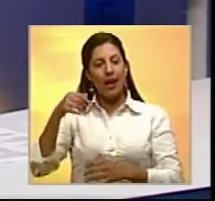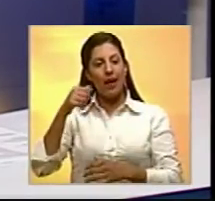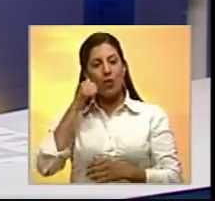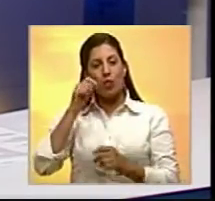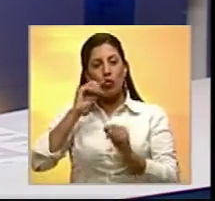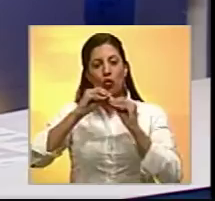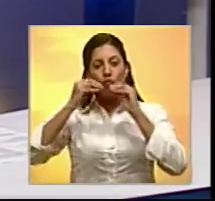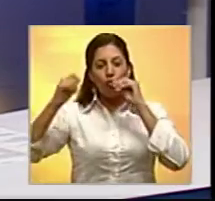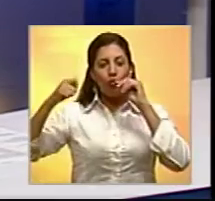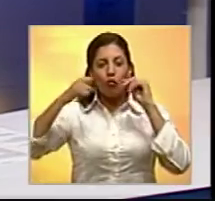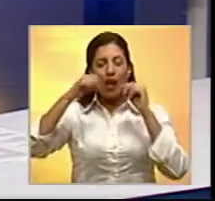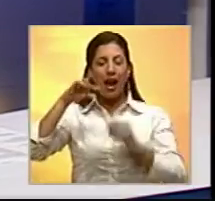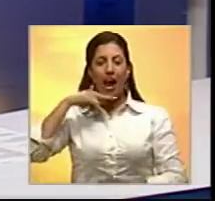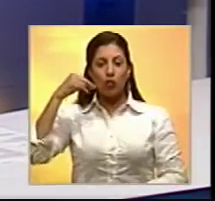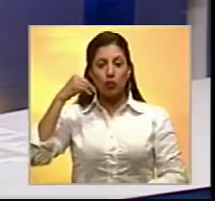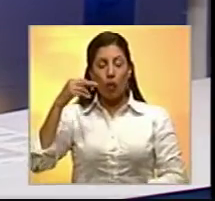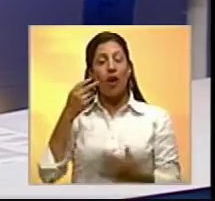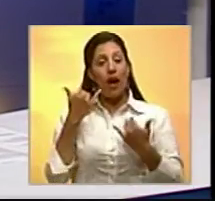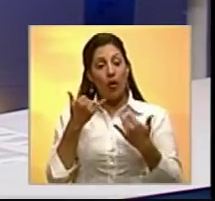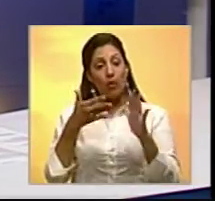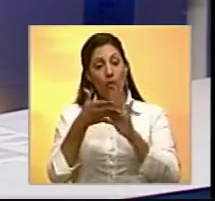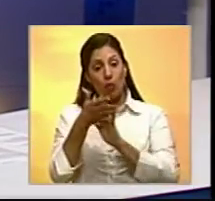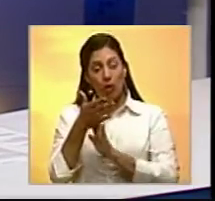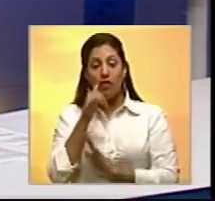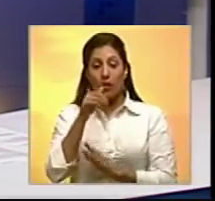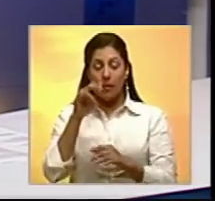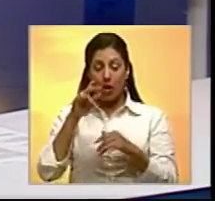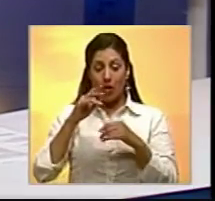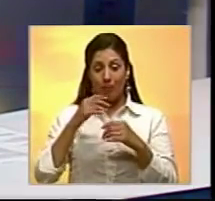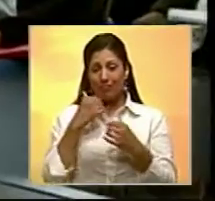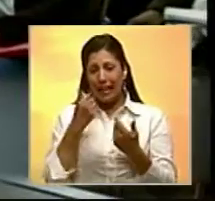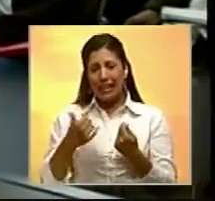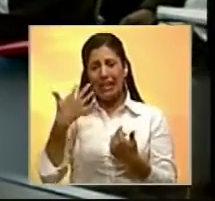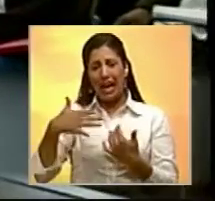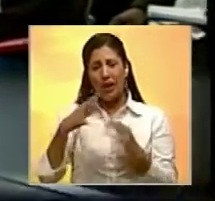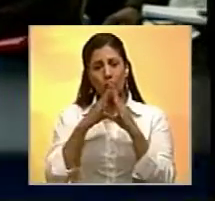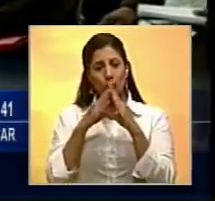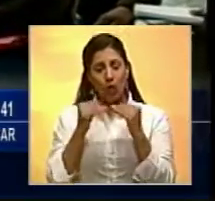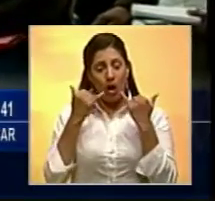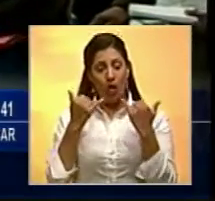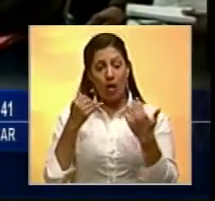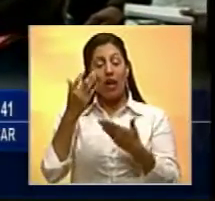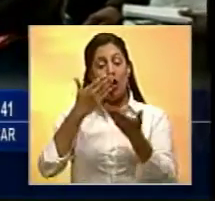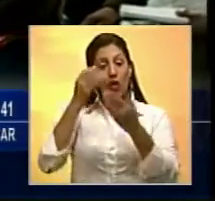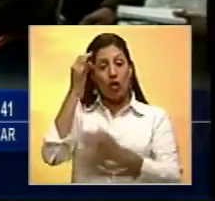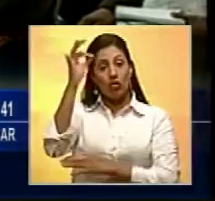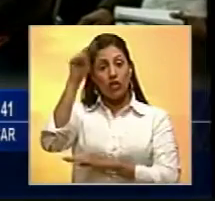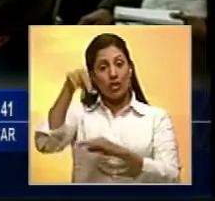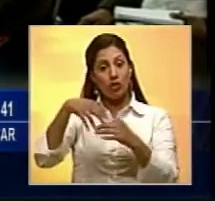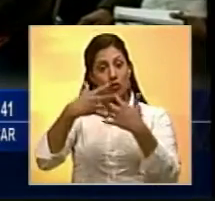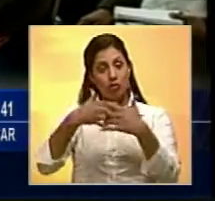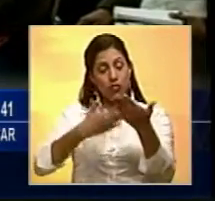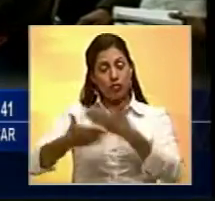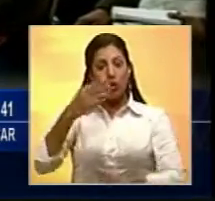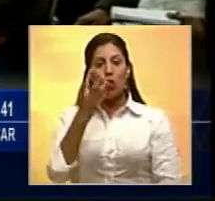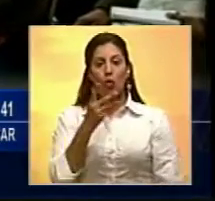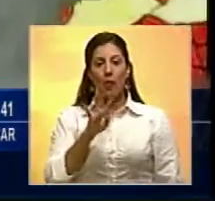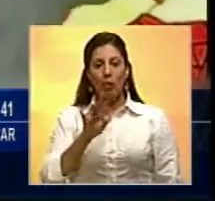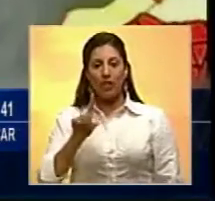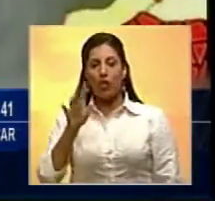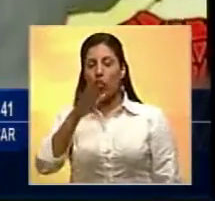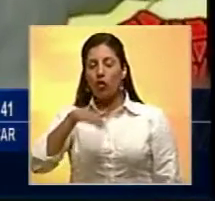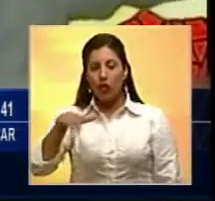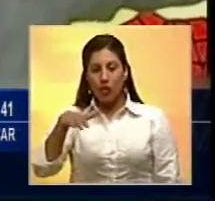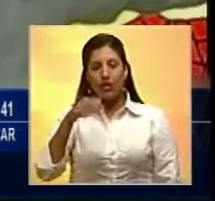de azúcar, lo cual genera una carga en el costo final del producto. Durante el Consejo Nacional de Economía Productiva número 41 en el Palacio